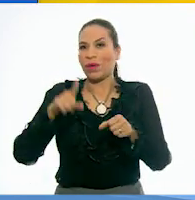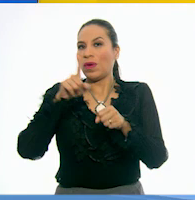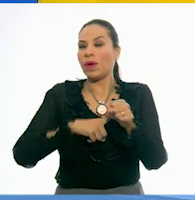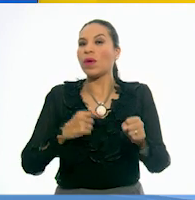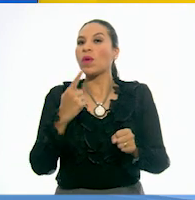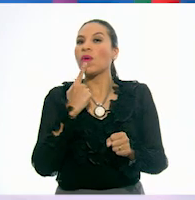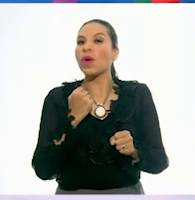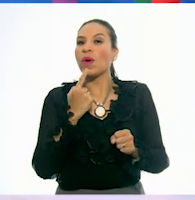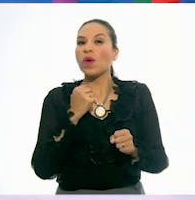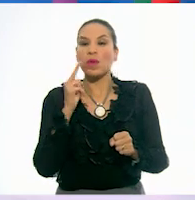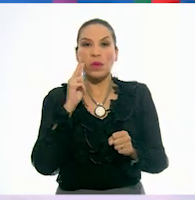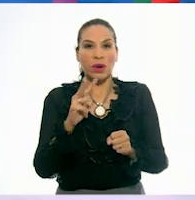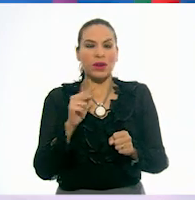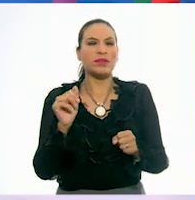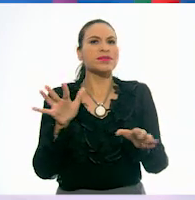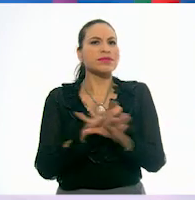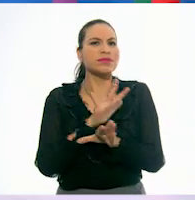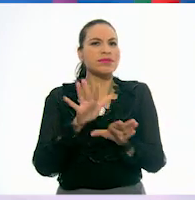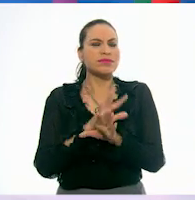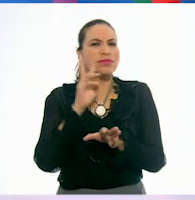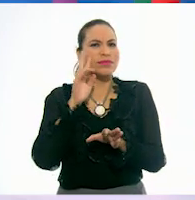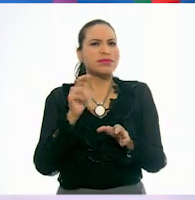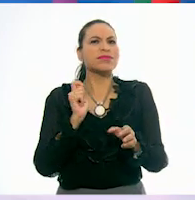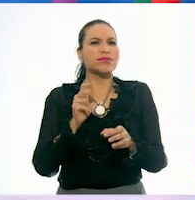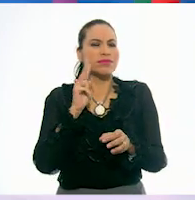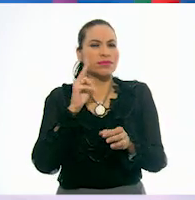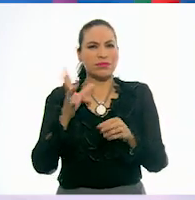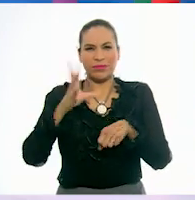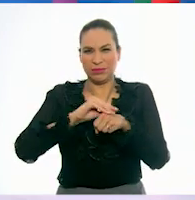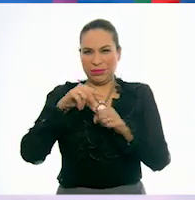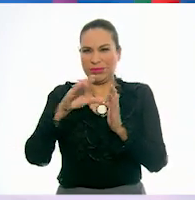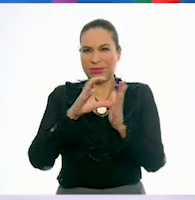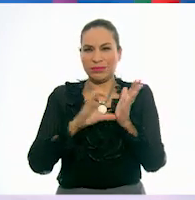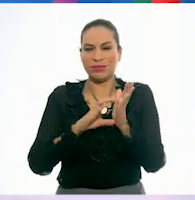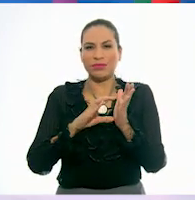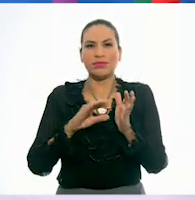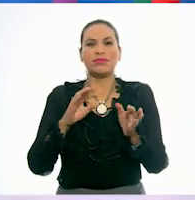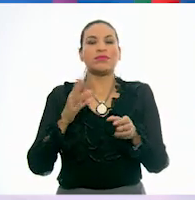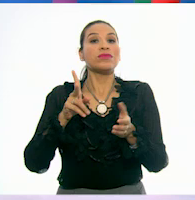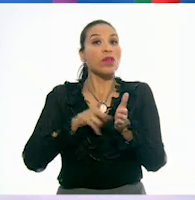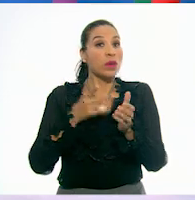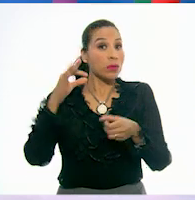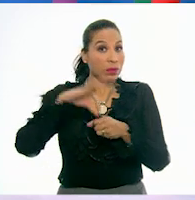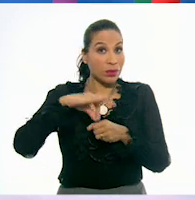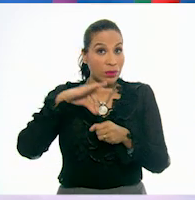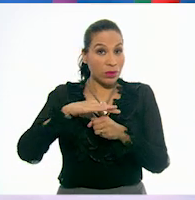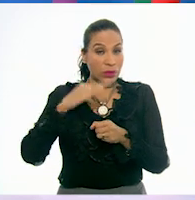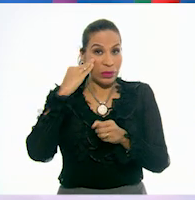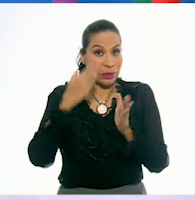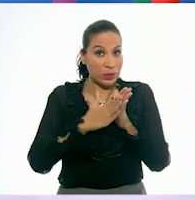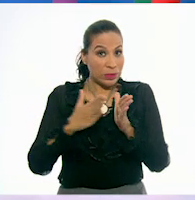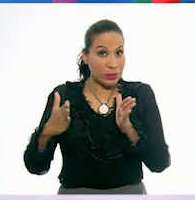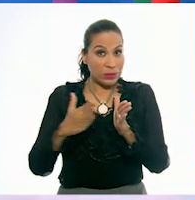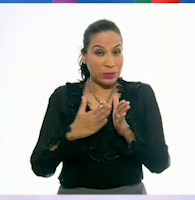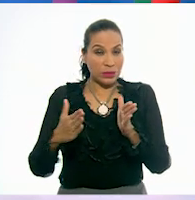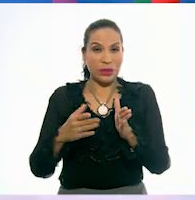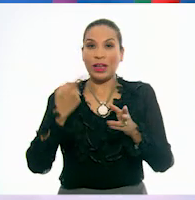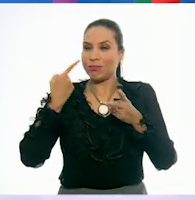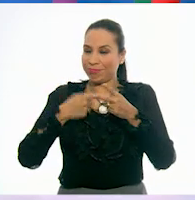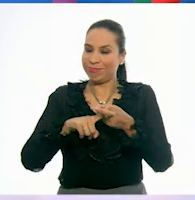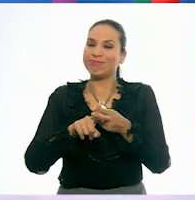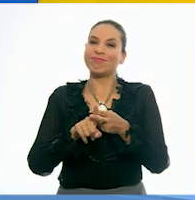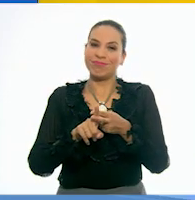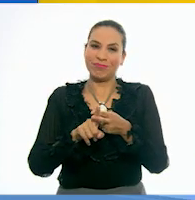rojo. Pero la reforma únicamente permitió la reelección por un solo periodo, ¿no? Al principio